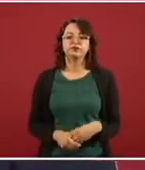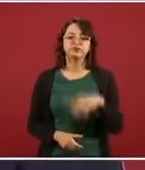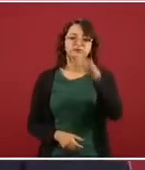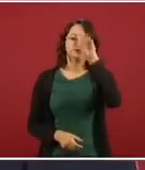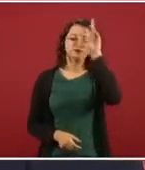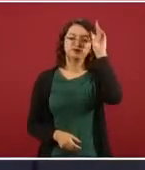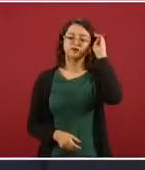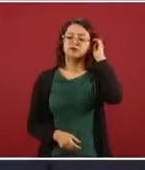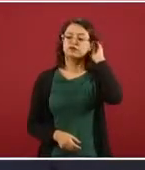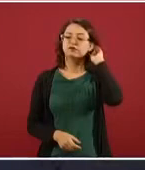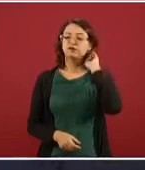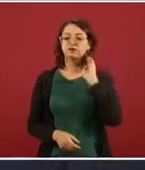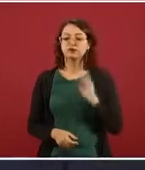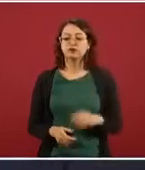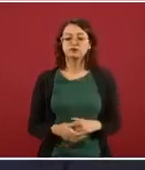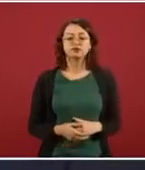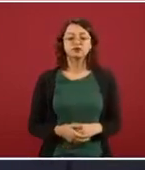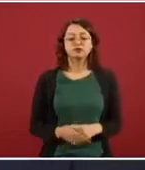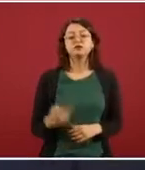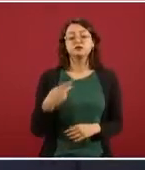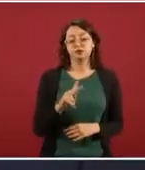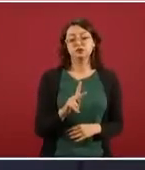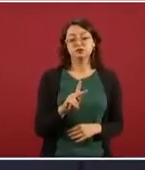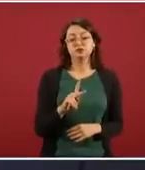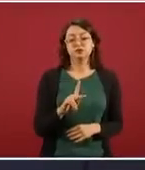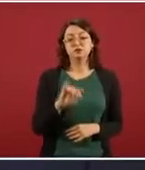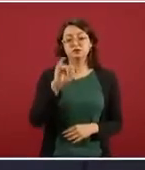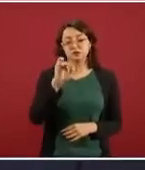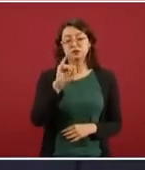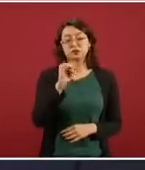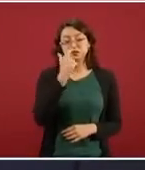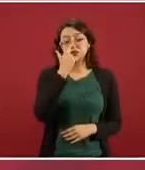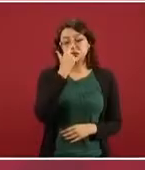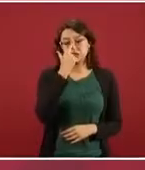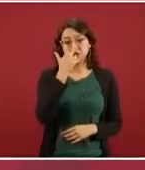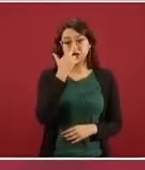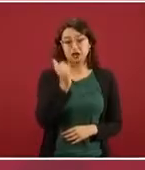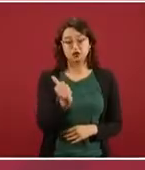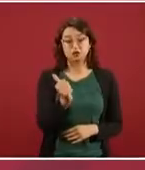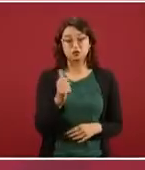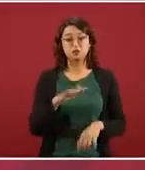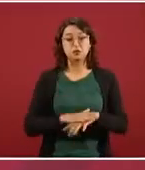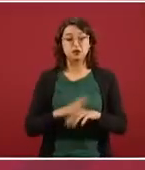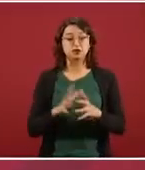aumentó, en efecto, porque tuvimos,